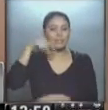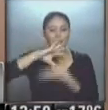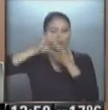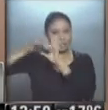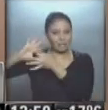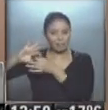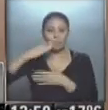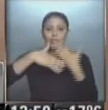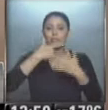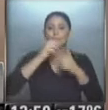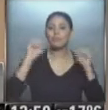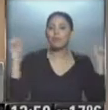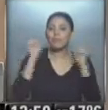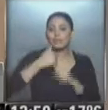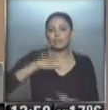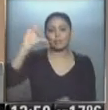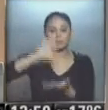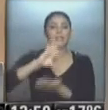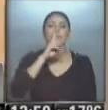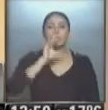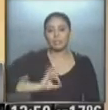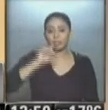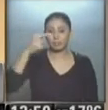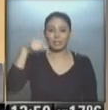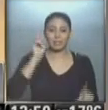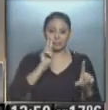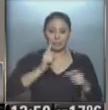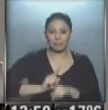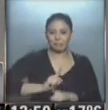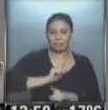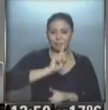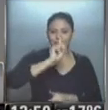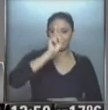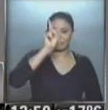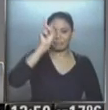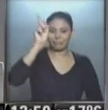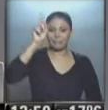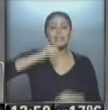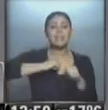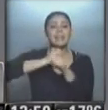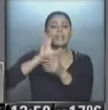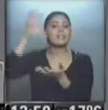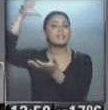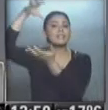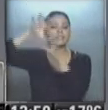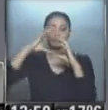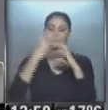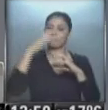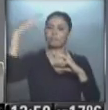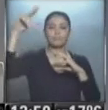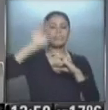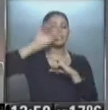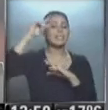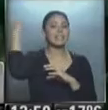realizar el próximo año en Rusia. Esta nave espacial Soyuz partió rumbo a la Estación Espacial Internacional y no